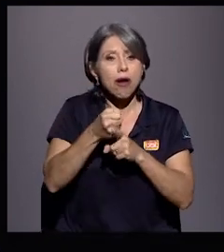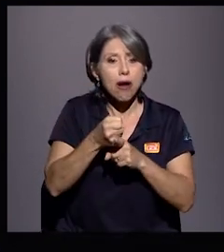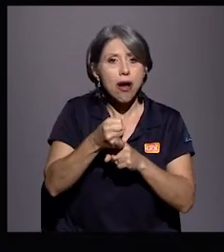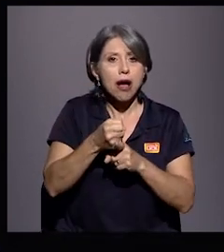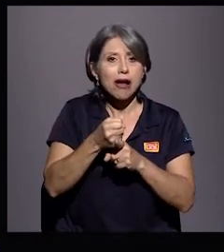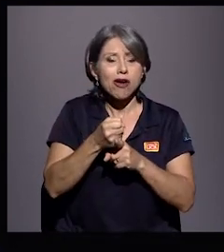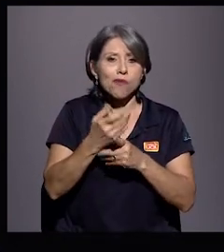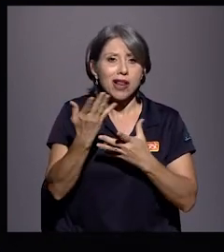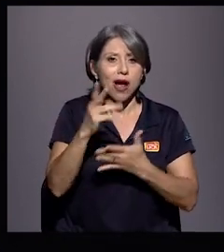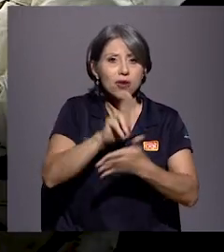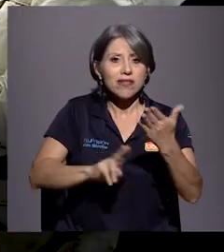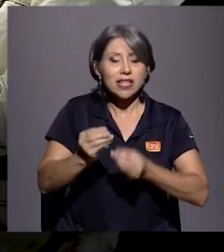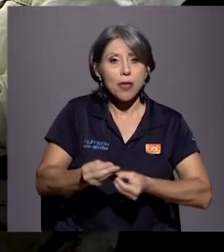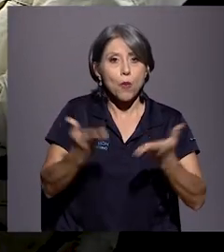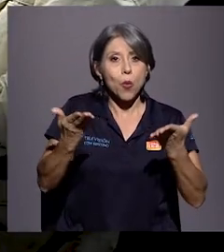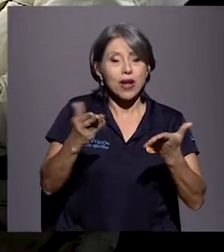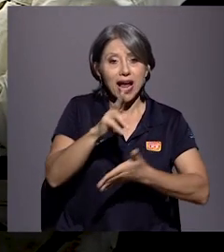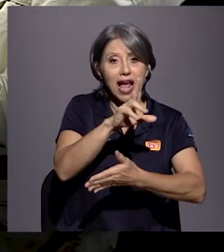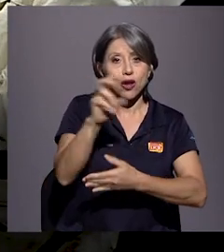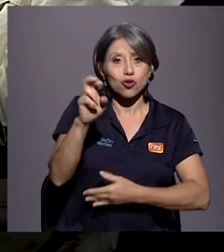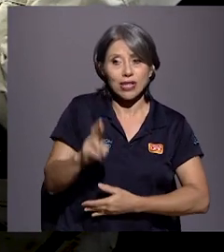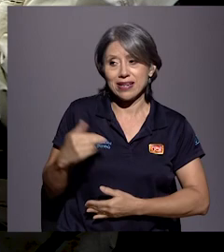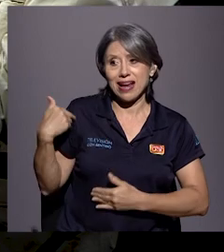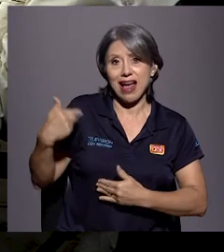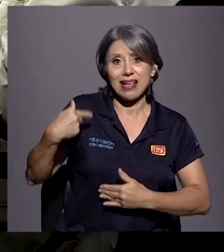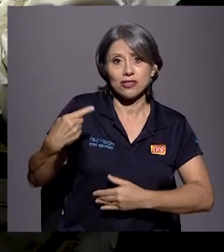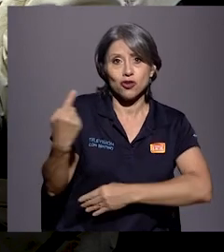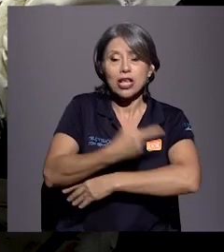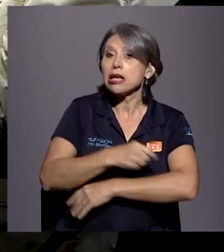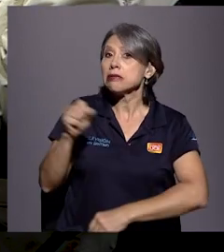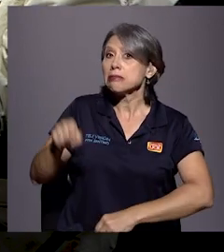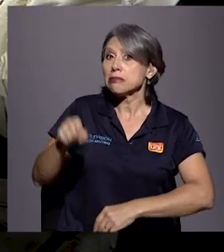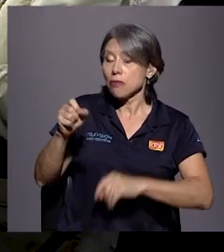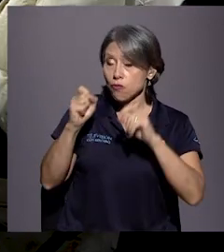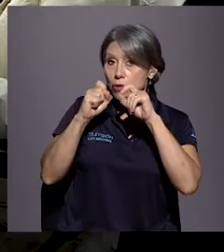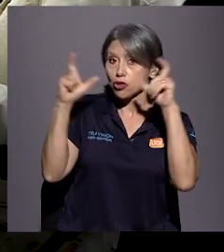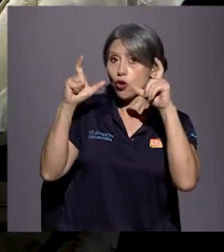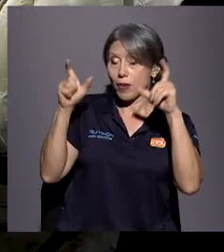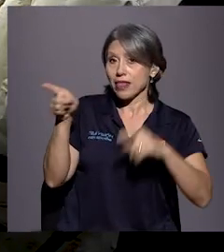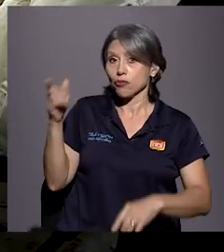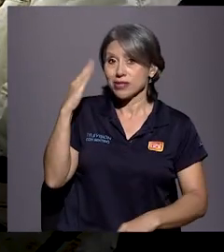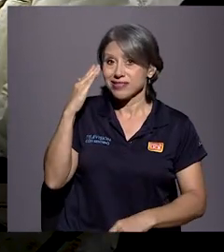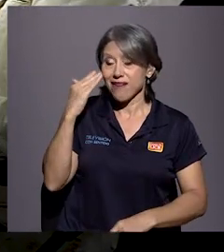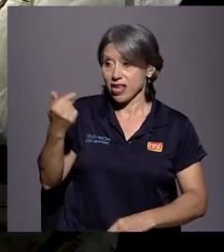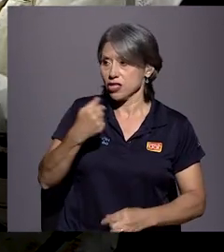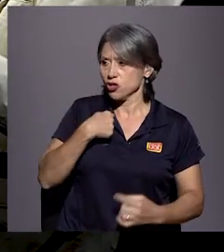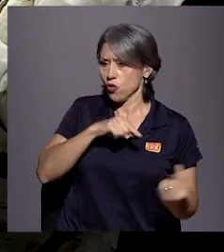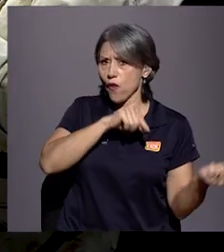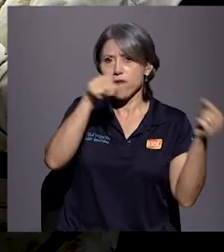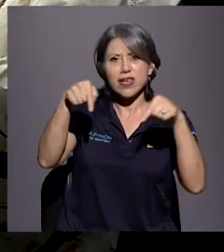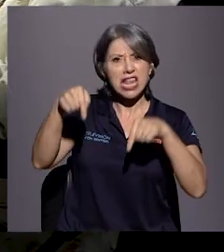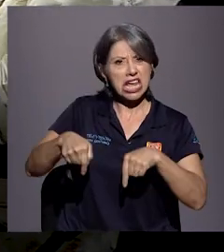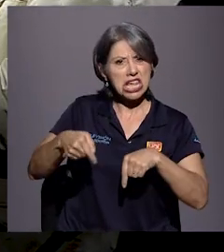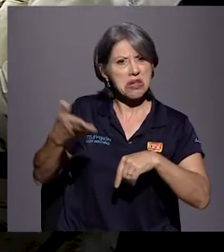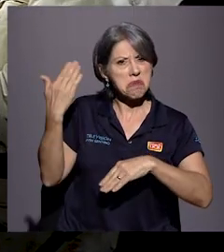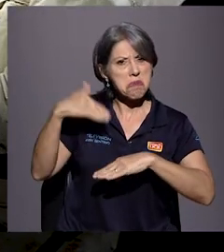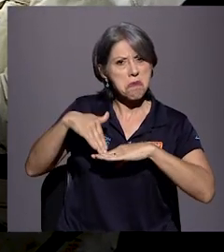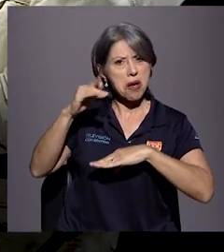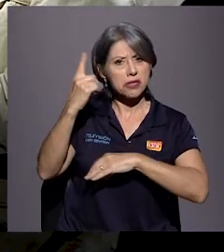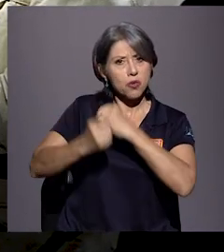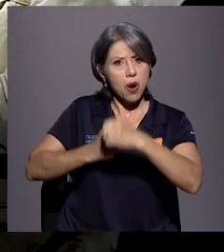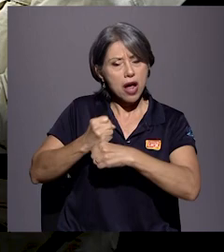estos días en Costa Rica entonces? Sí, sí. Es una de las cosas que a mí me sorprende. Como ustedes saben, yo estuve aquí hace poco más de un